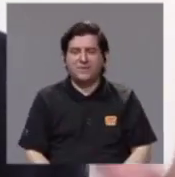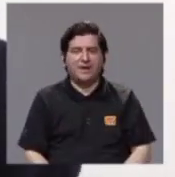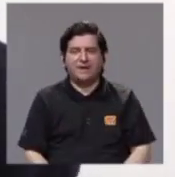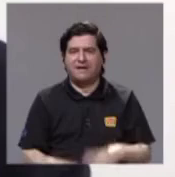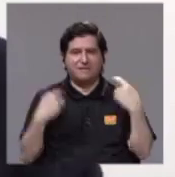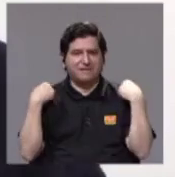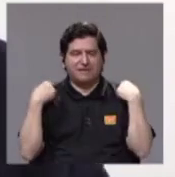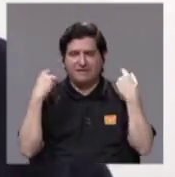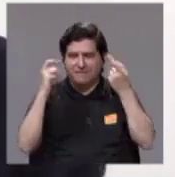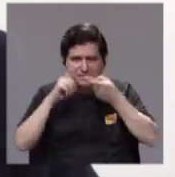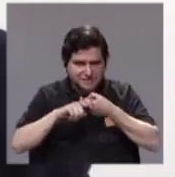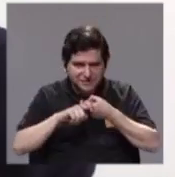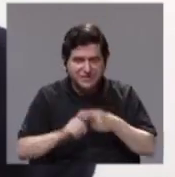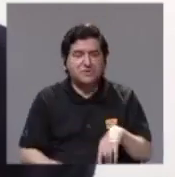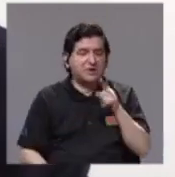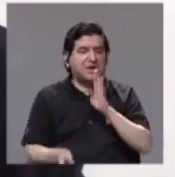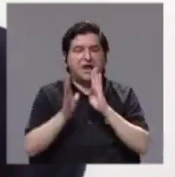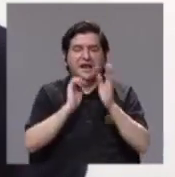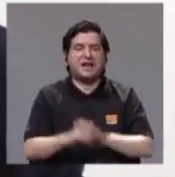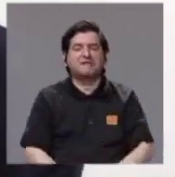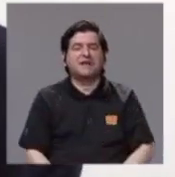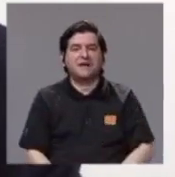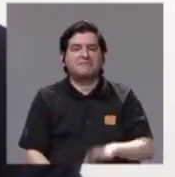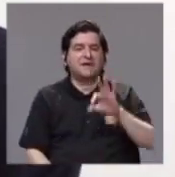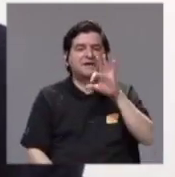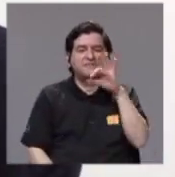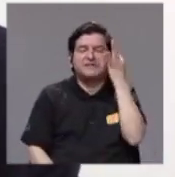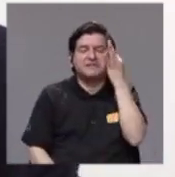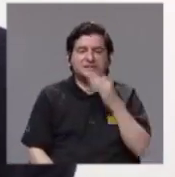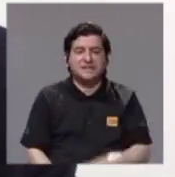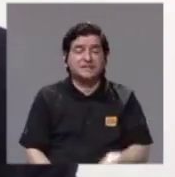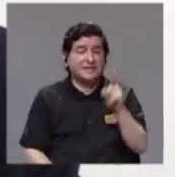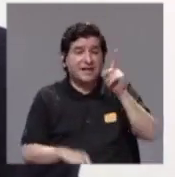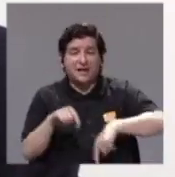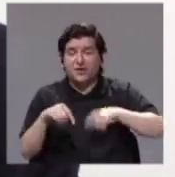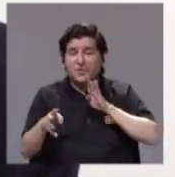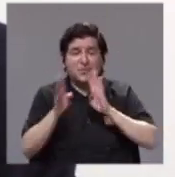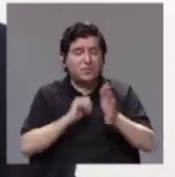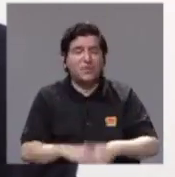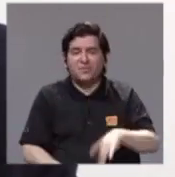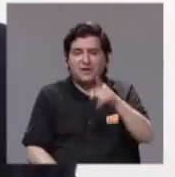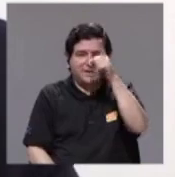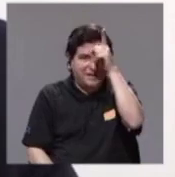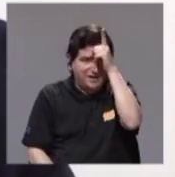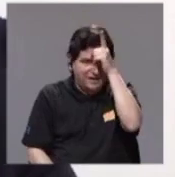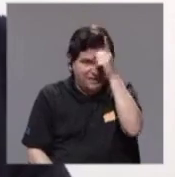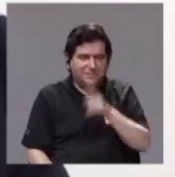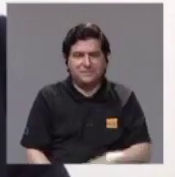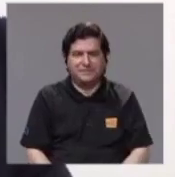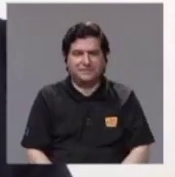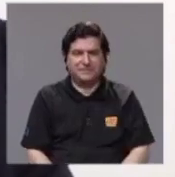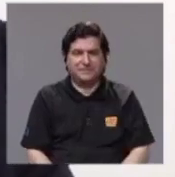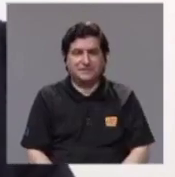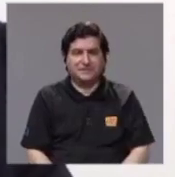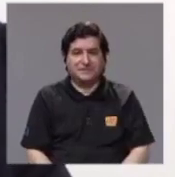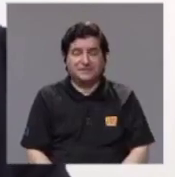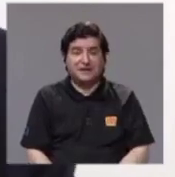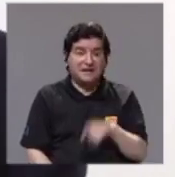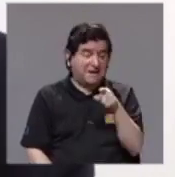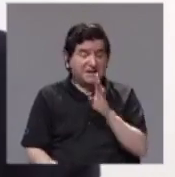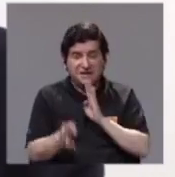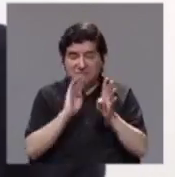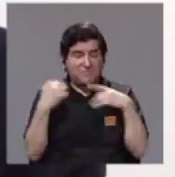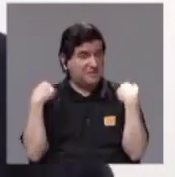V. Y hablaba francés y fue siempre incapaz de hablar tanto alemán y como el español